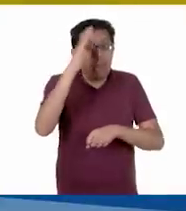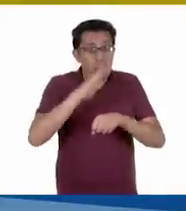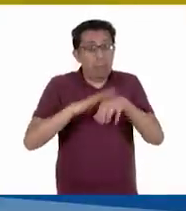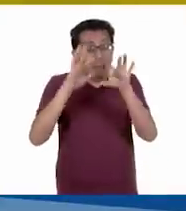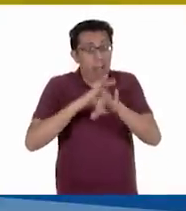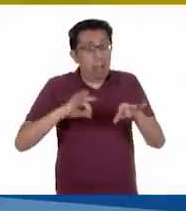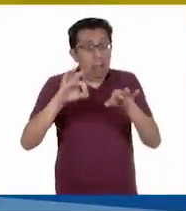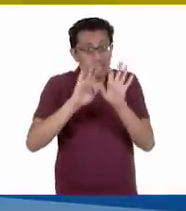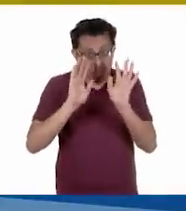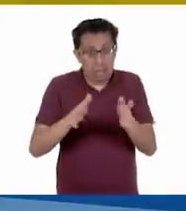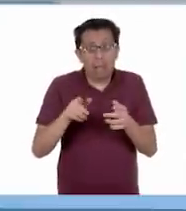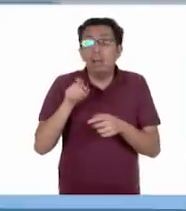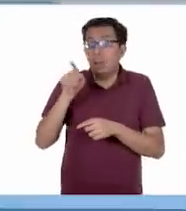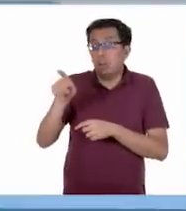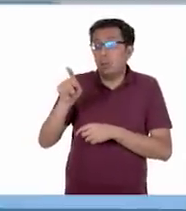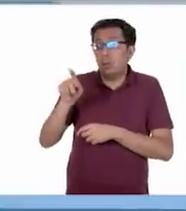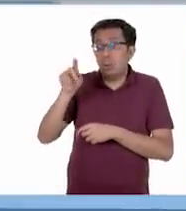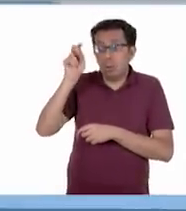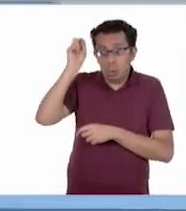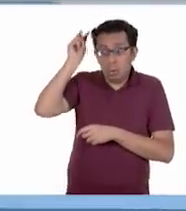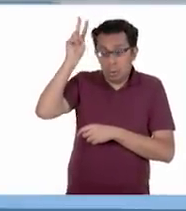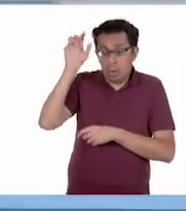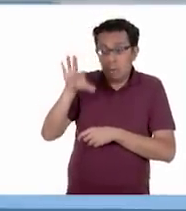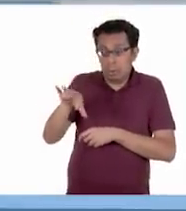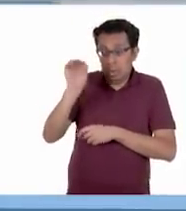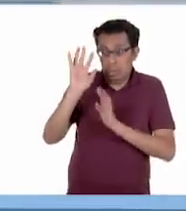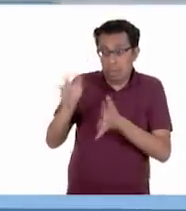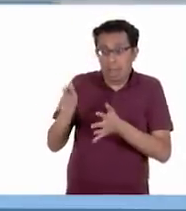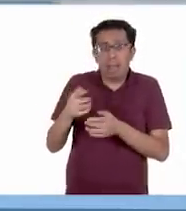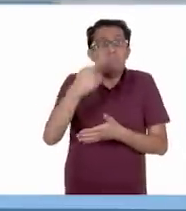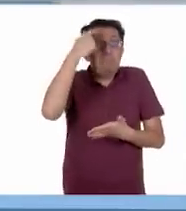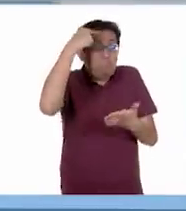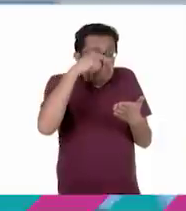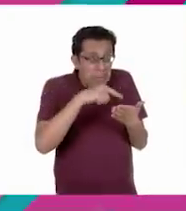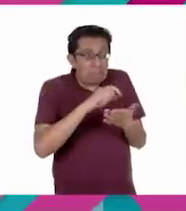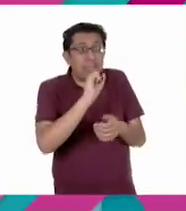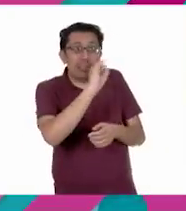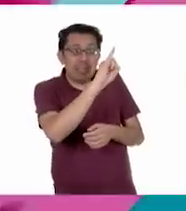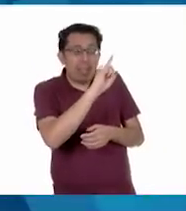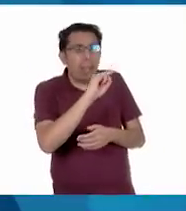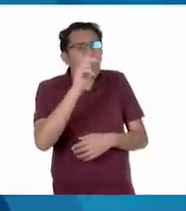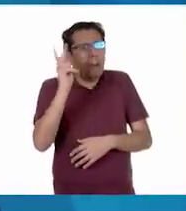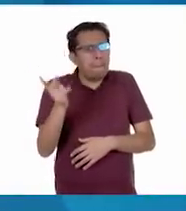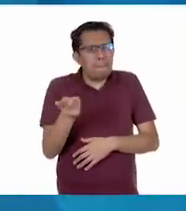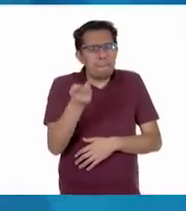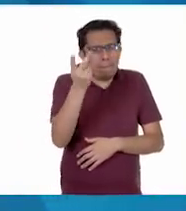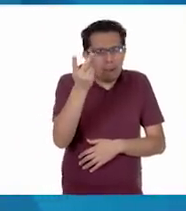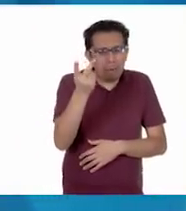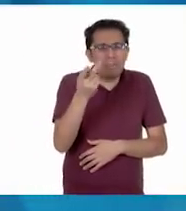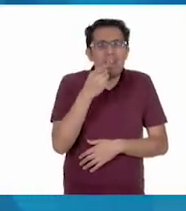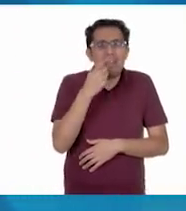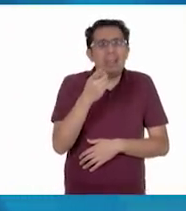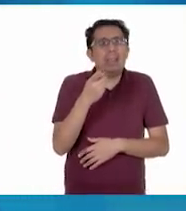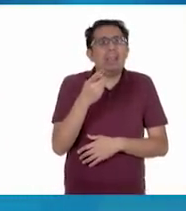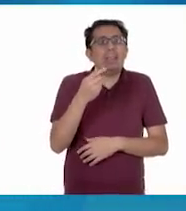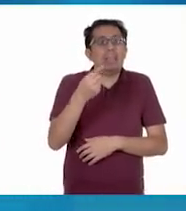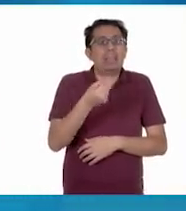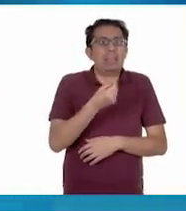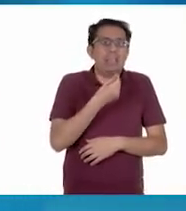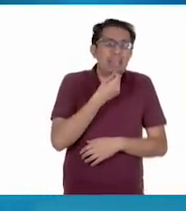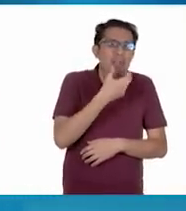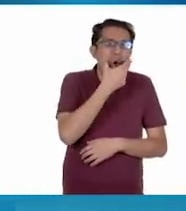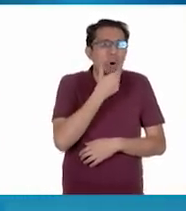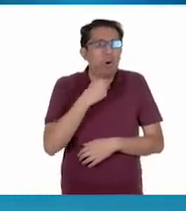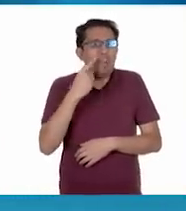doctora? ¿Tú, Raulito? Creo que ya, maestra. La pregunta es ¿por qué es importante que un niño o